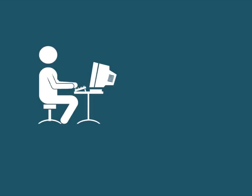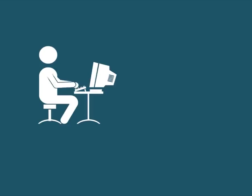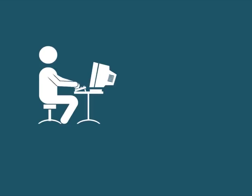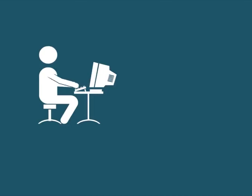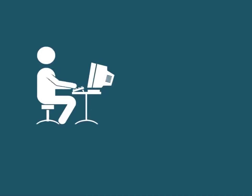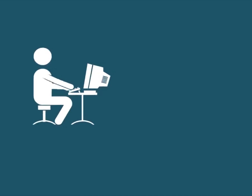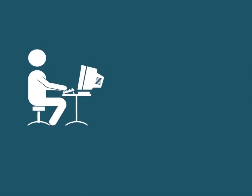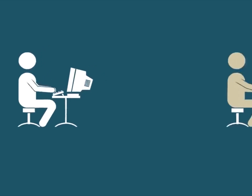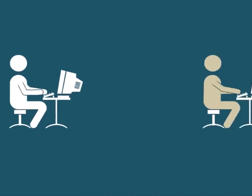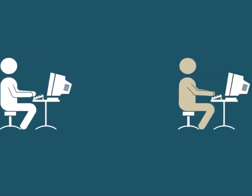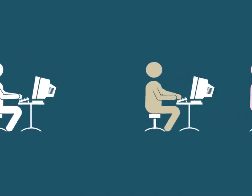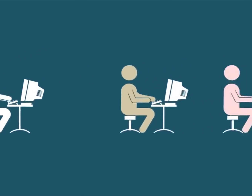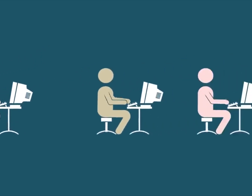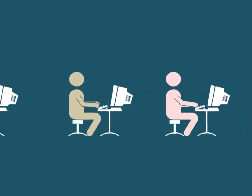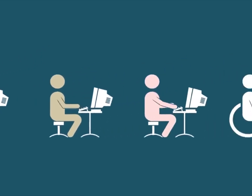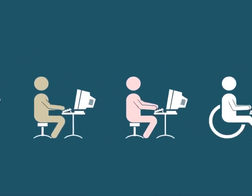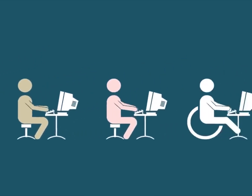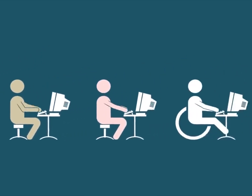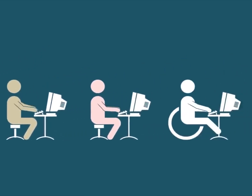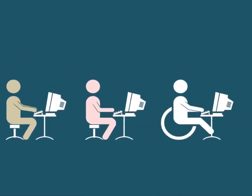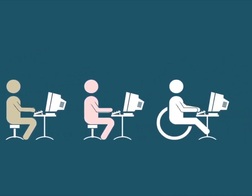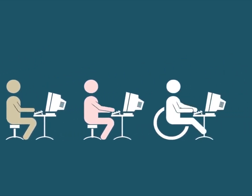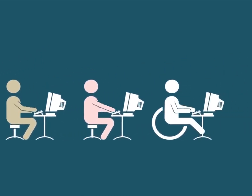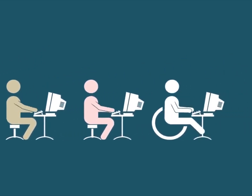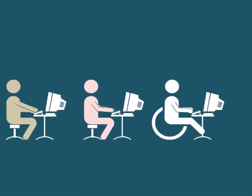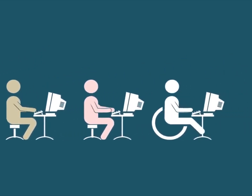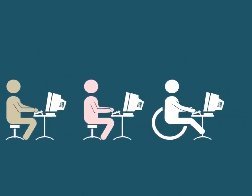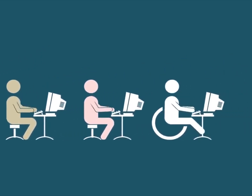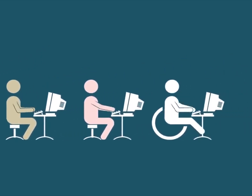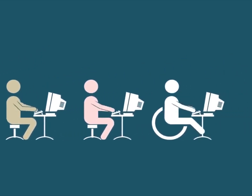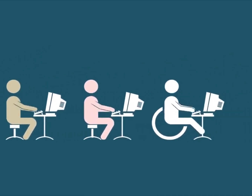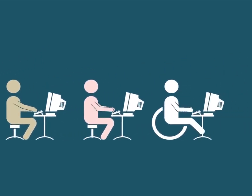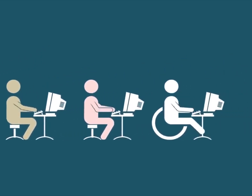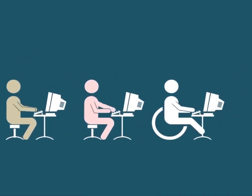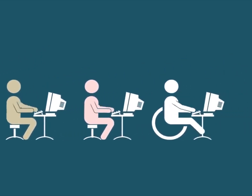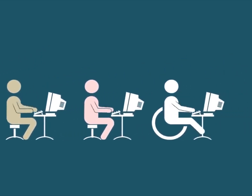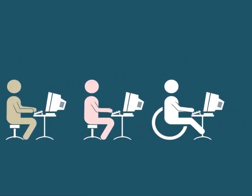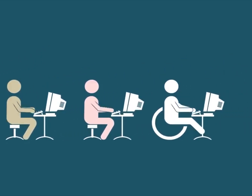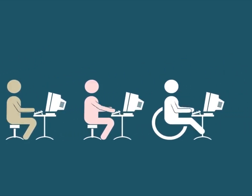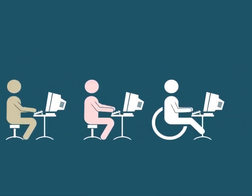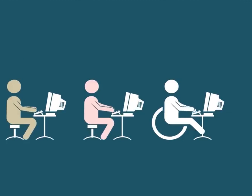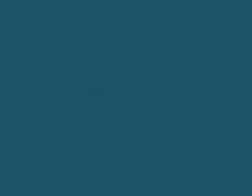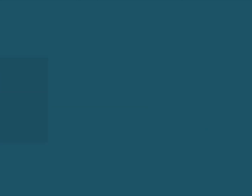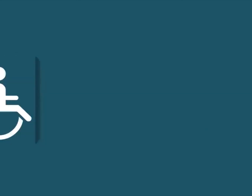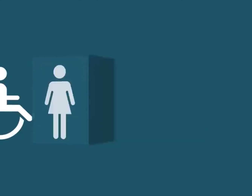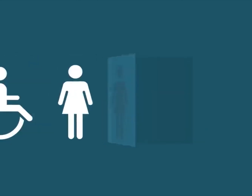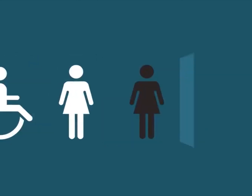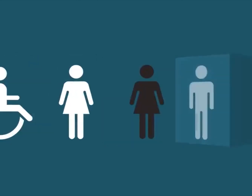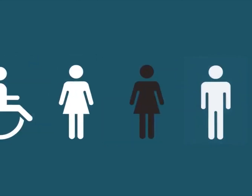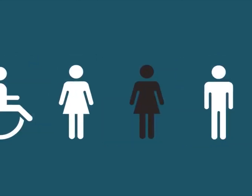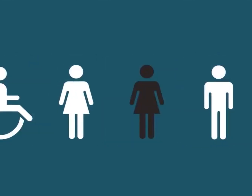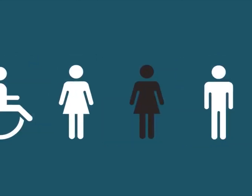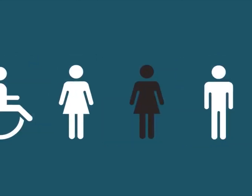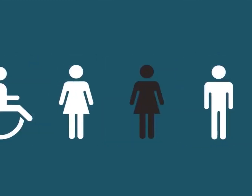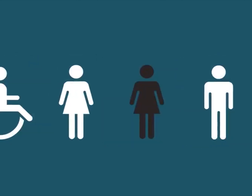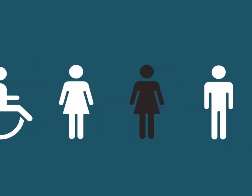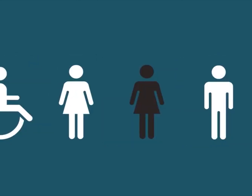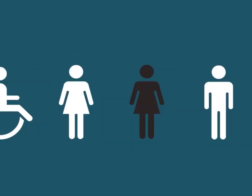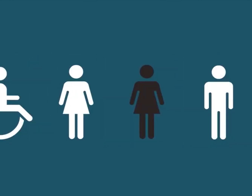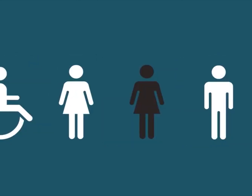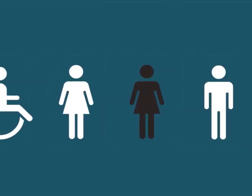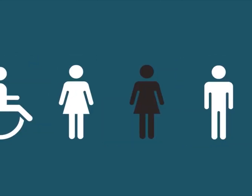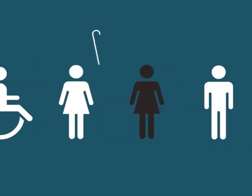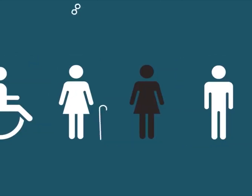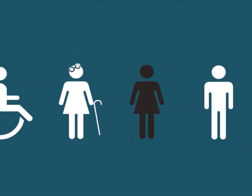para el enriquecimiento de la sociedad a través de la activa participación en la vida familiar, en la educación, en el trabajo y